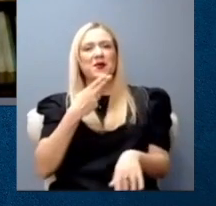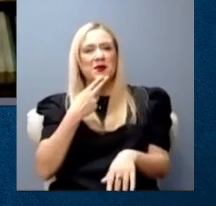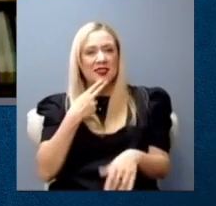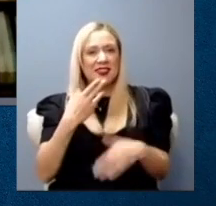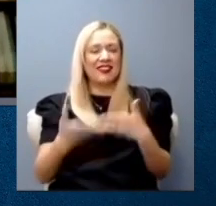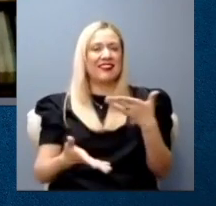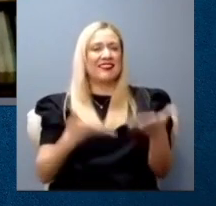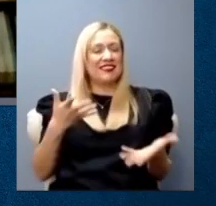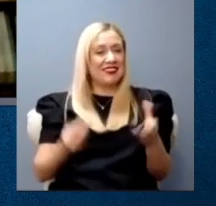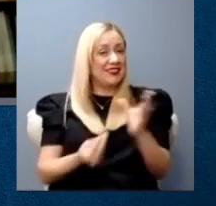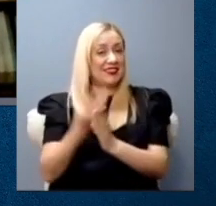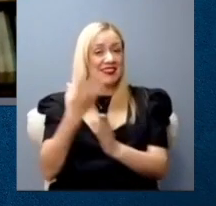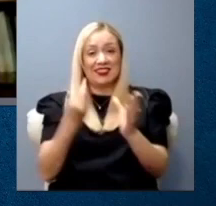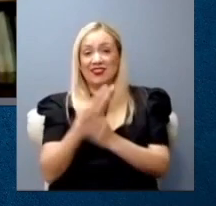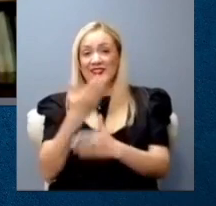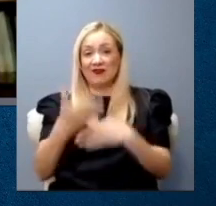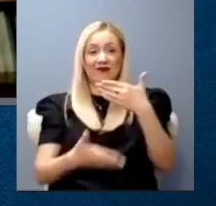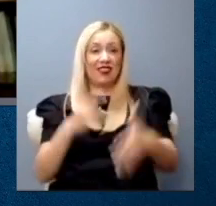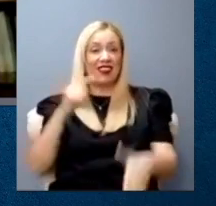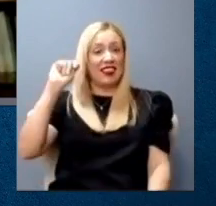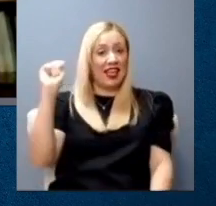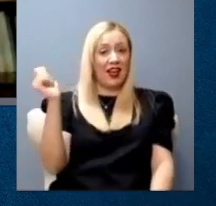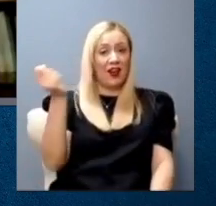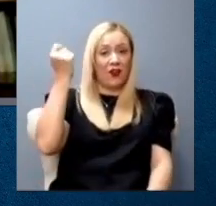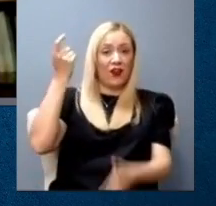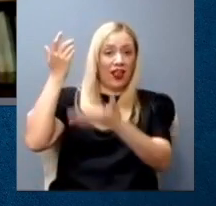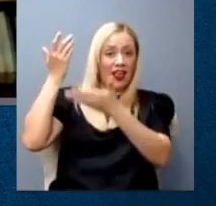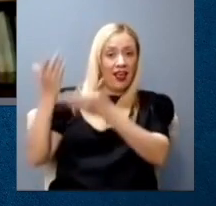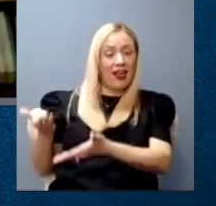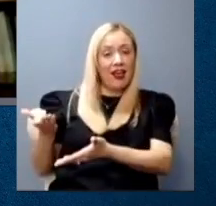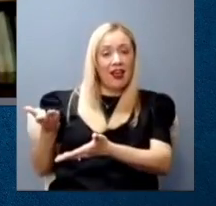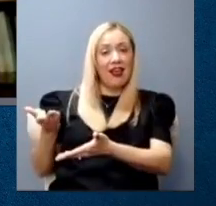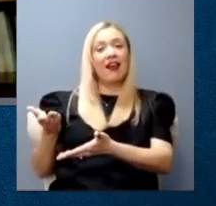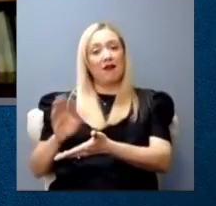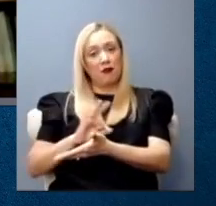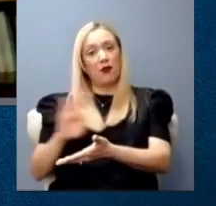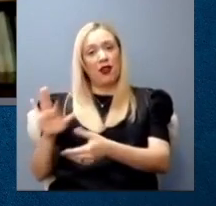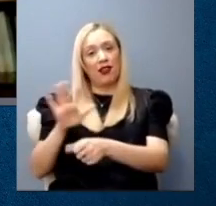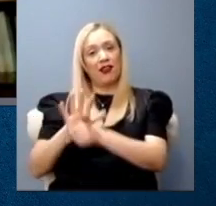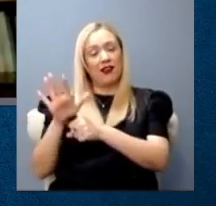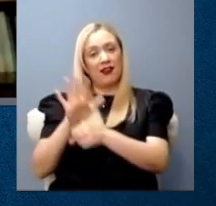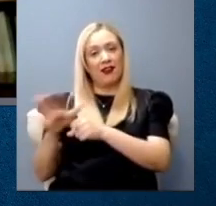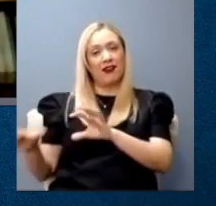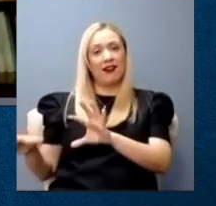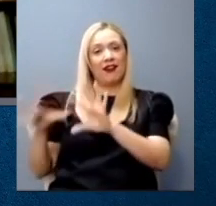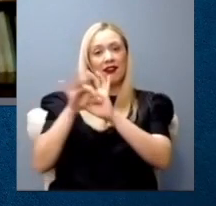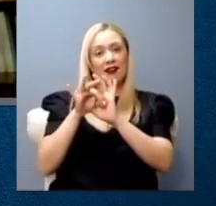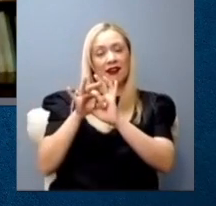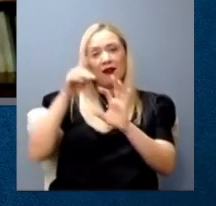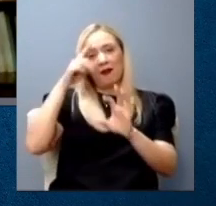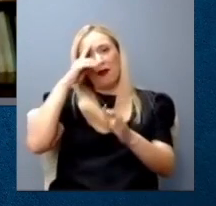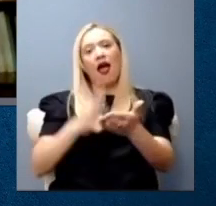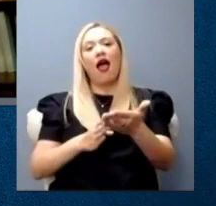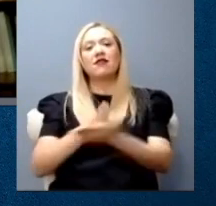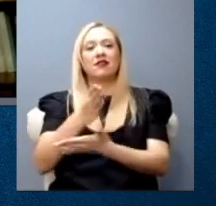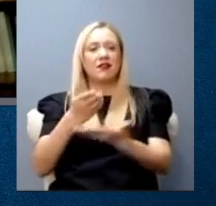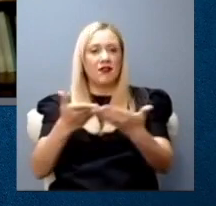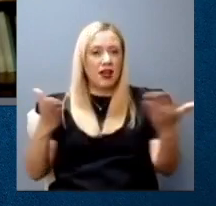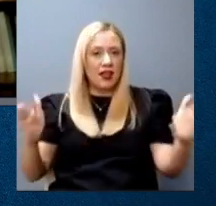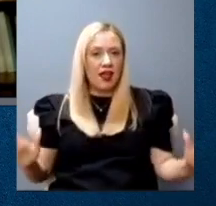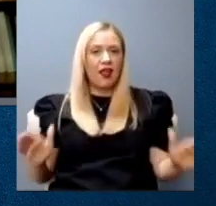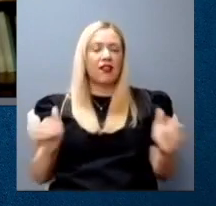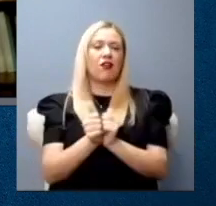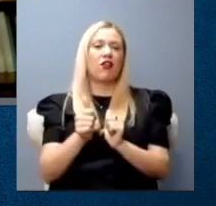todas las ventajas tecnológicas que tenemos y quizá generar espacios de mayor accesibilidad a través de la